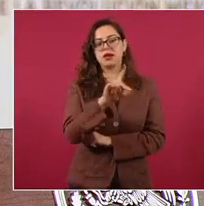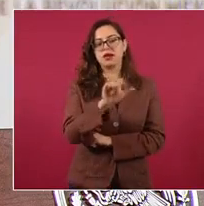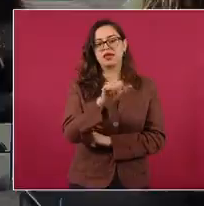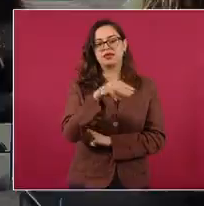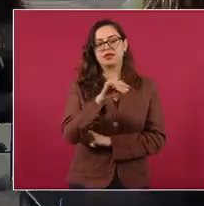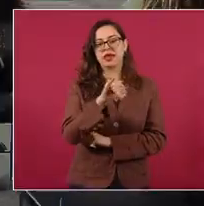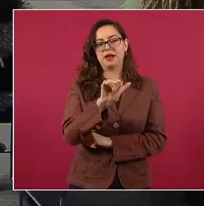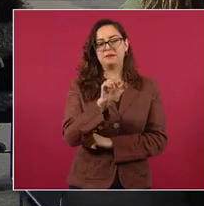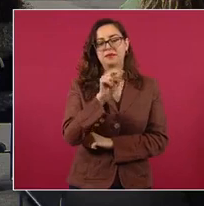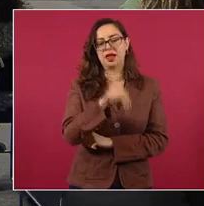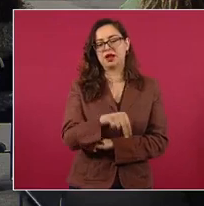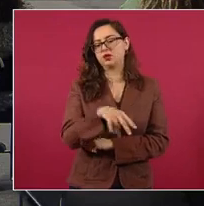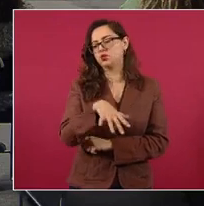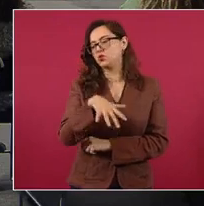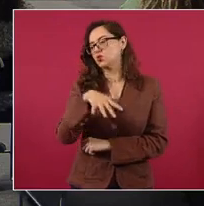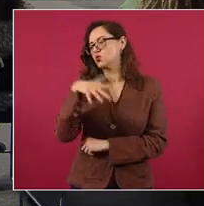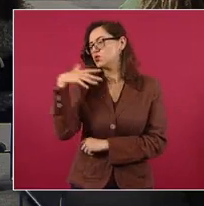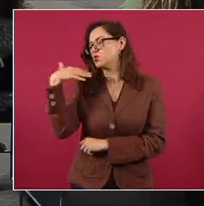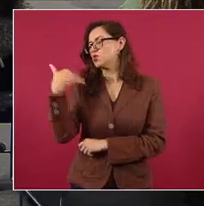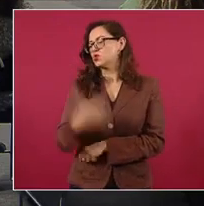Damián Alcázar, que es,